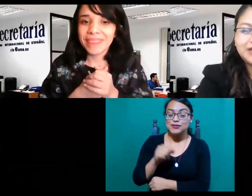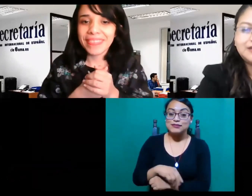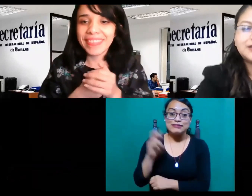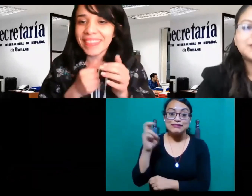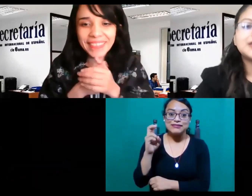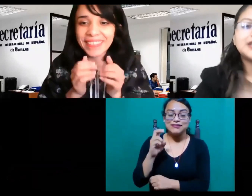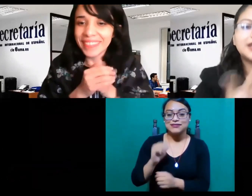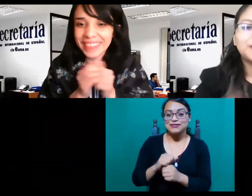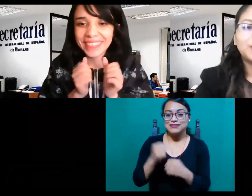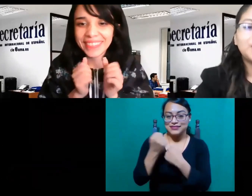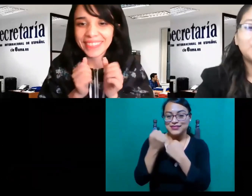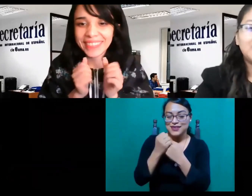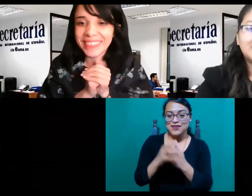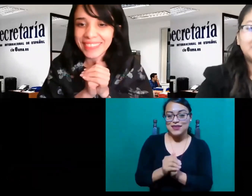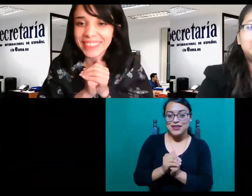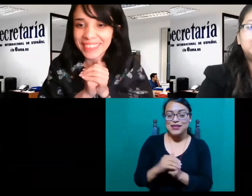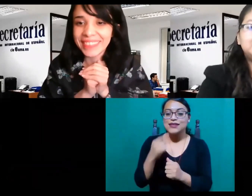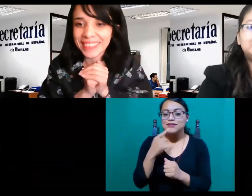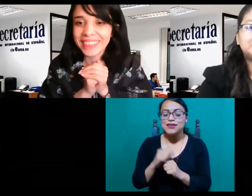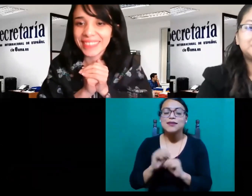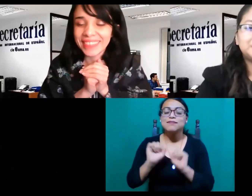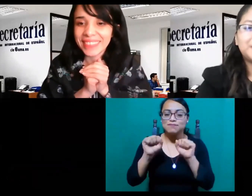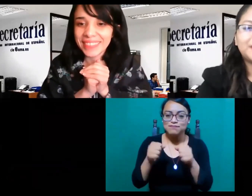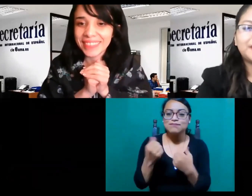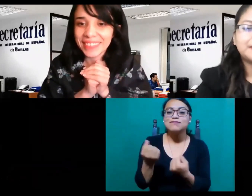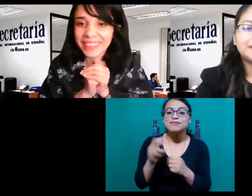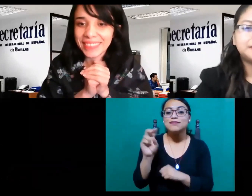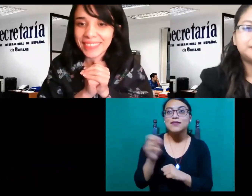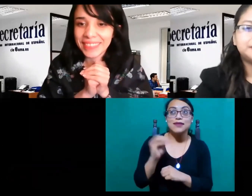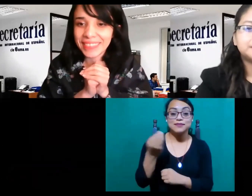discapacidad auditiva. Entonces, ¿en qué puedo ayudarle?